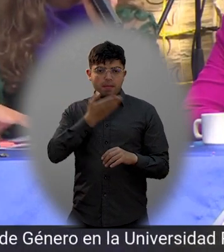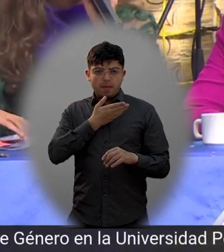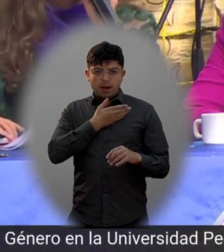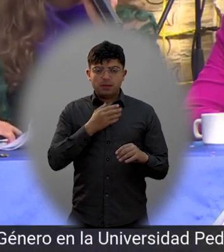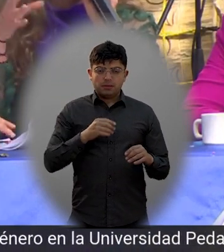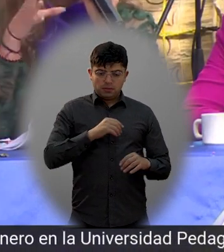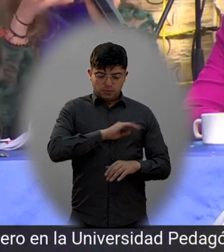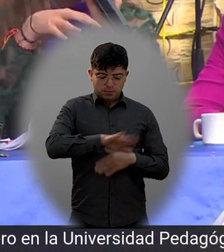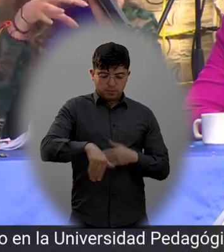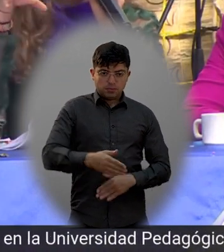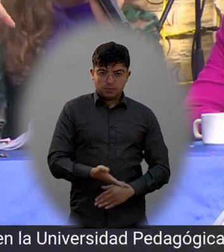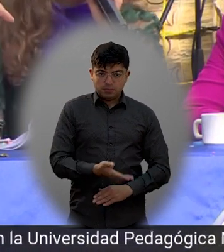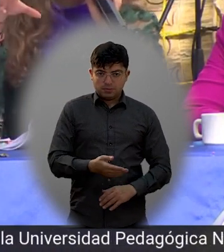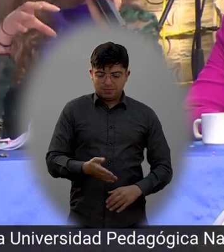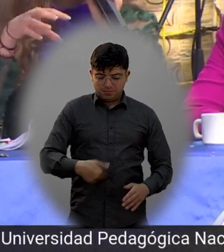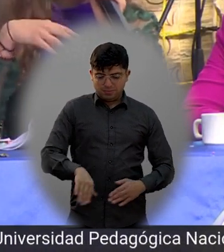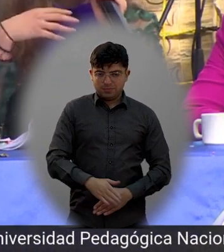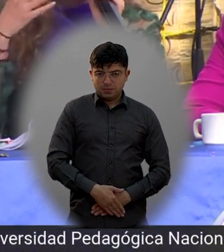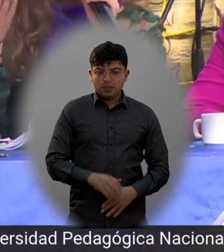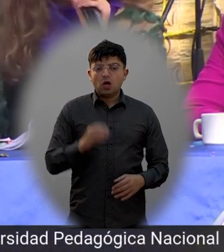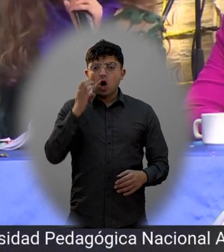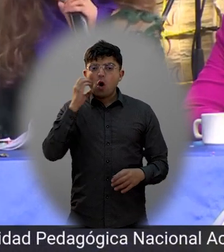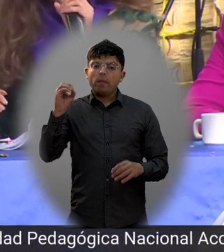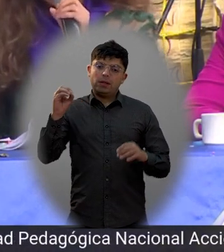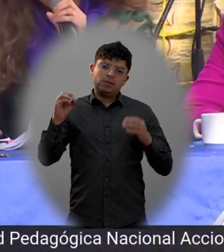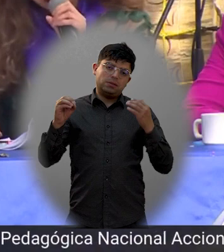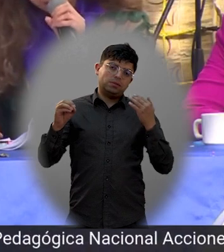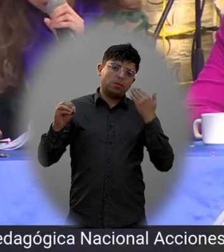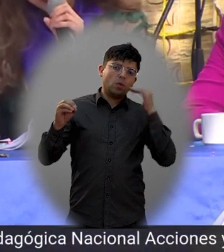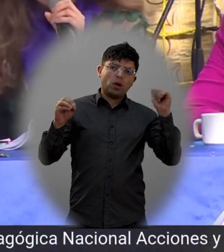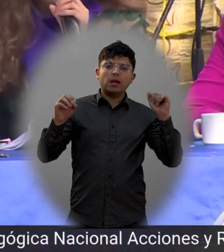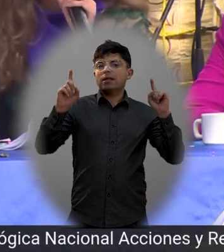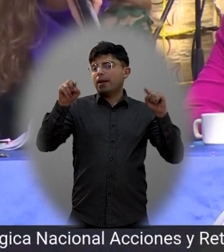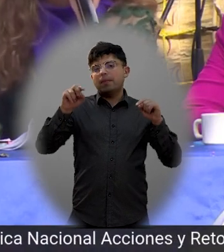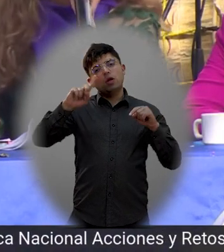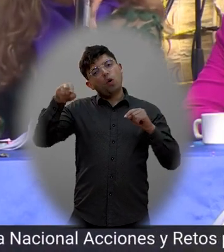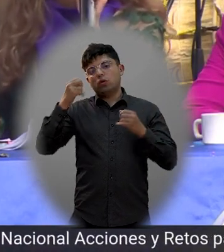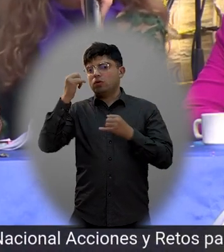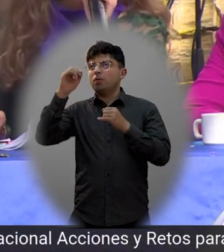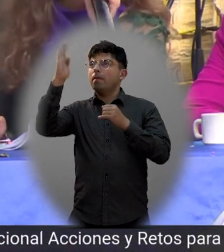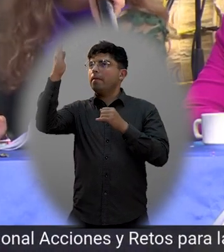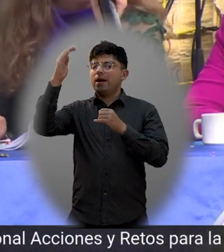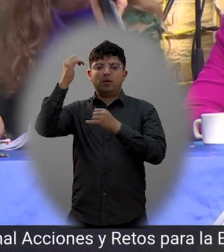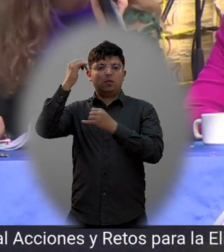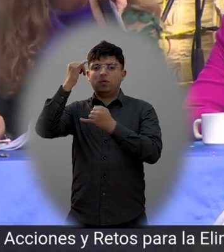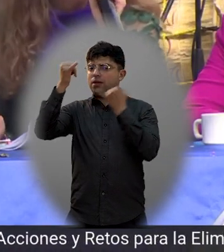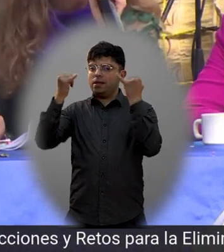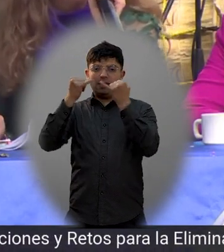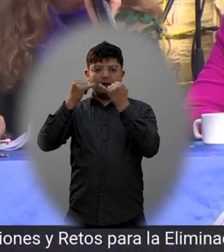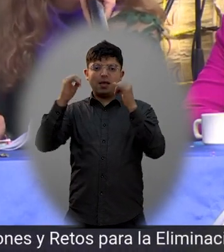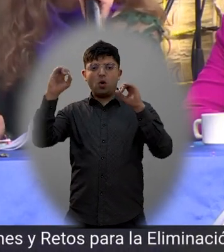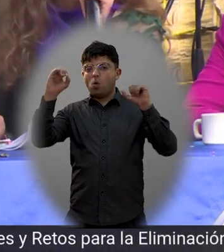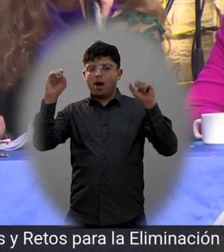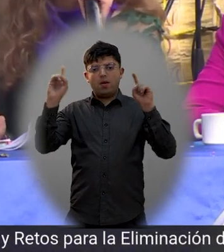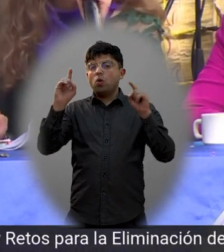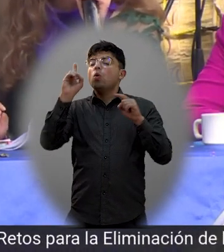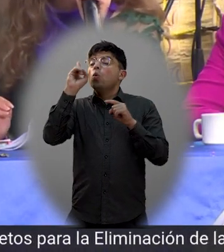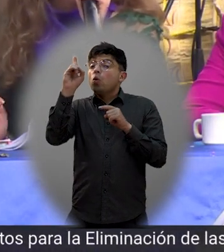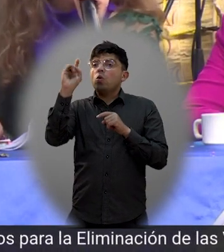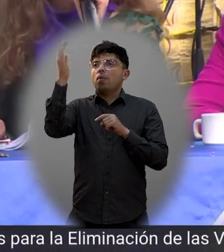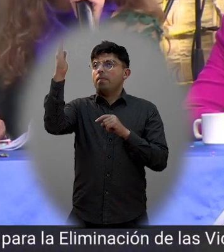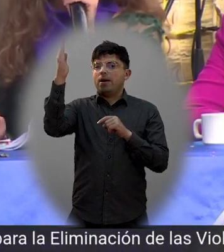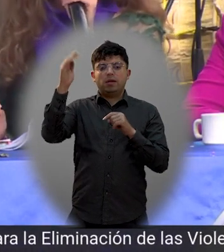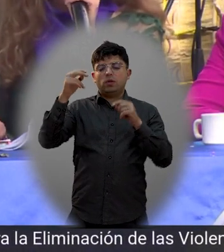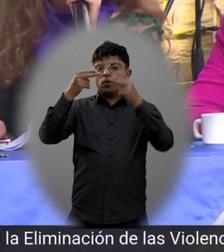tanto los baños binarios hombre-mujer como los no binarios, porque la otra propuesta es eso, que haya al menos un baño